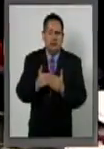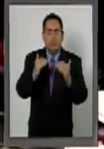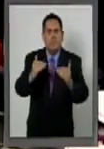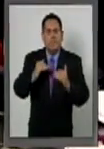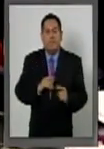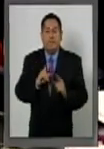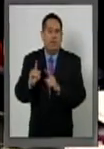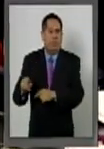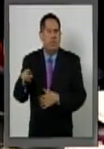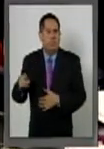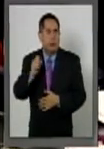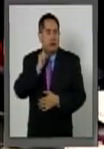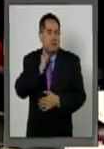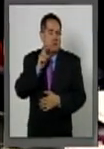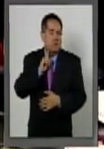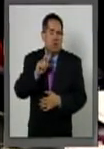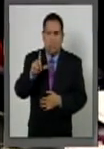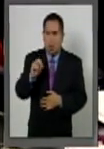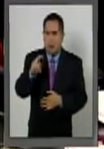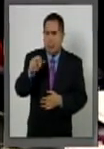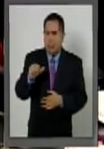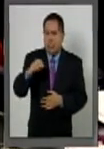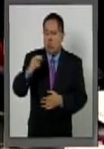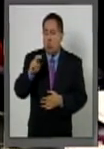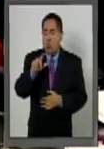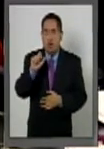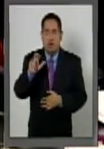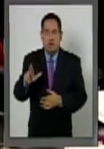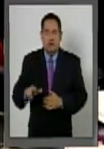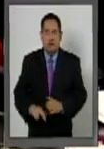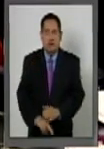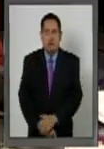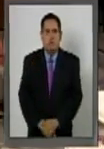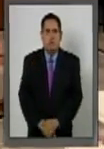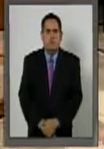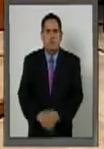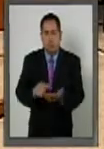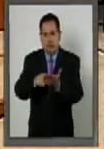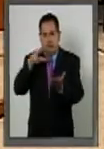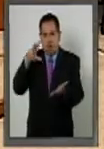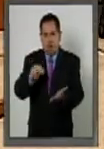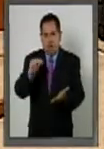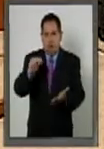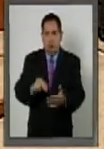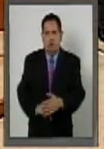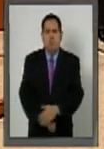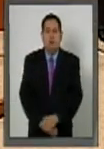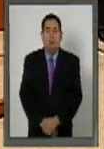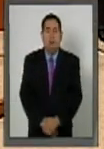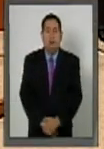uso de la palabra, la senadora Lorena Cuellar Cisneros. En contra.